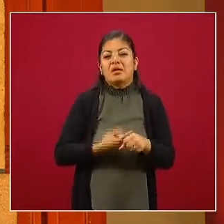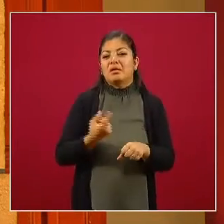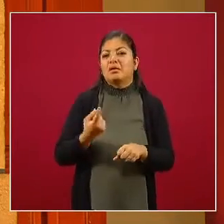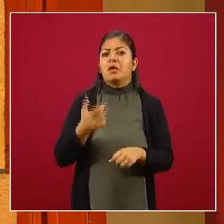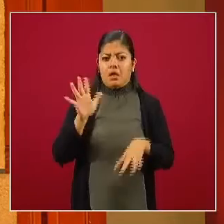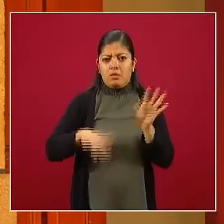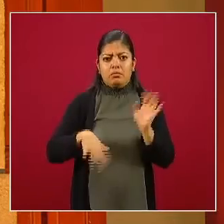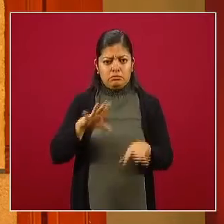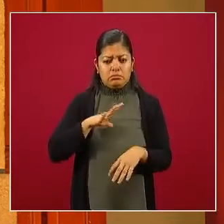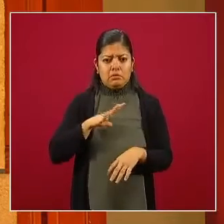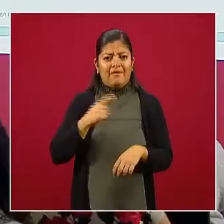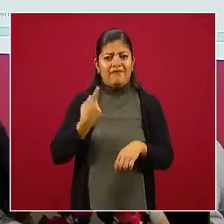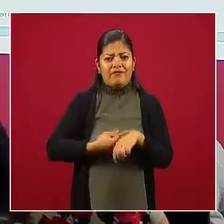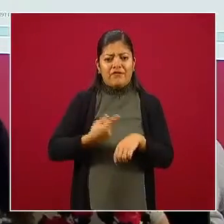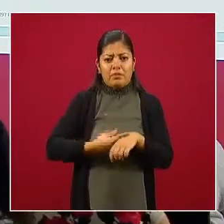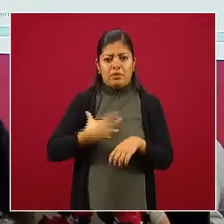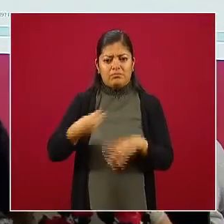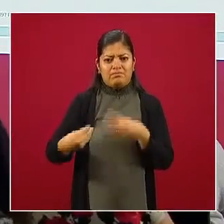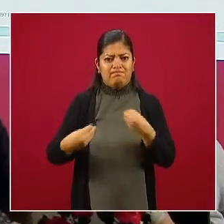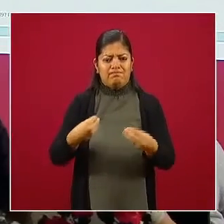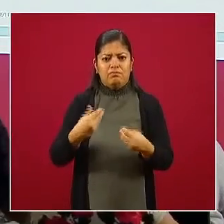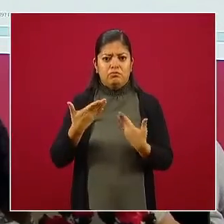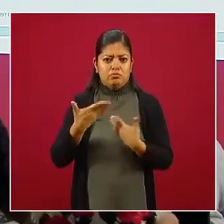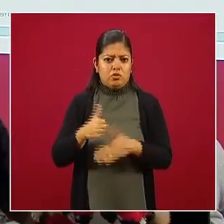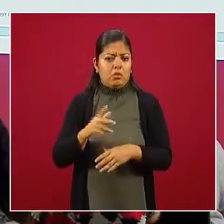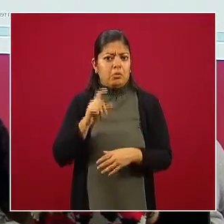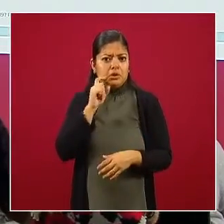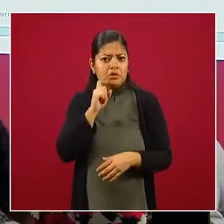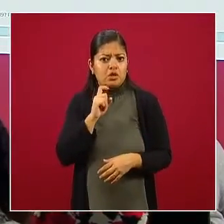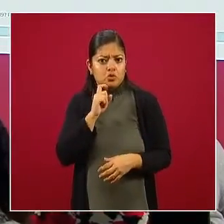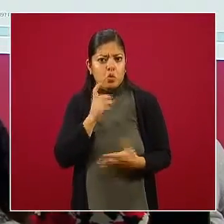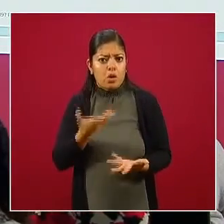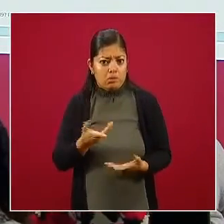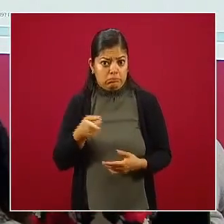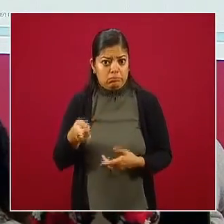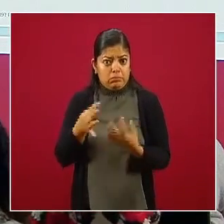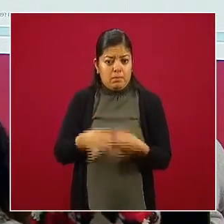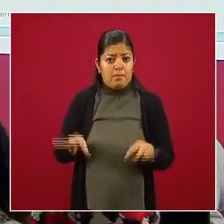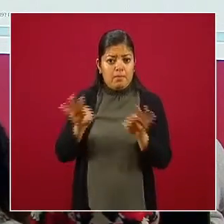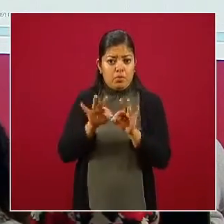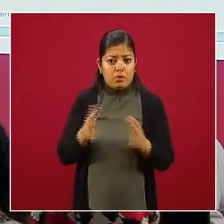transmisión sexual también, y son de gran importancia en salud pública.